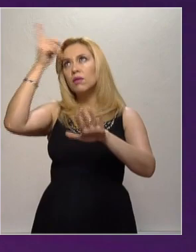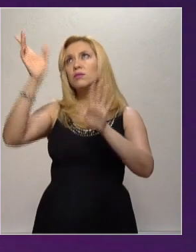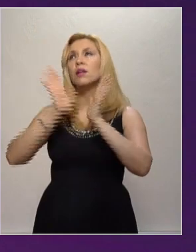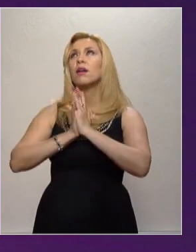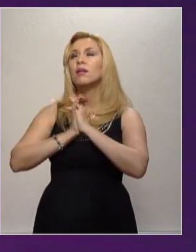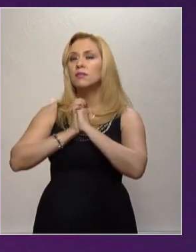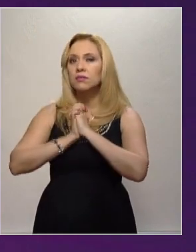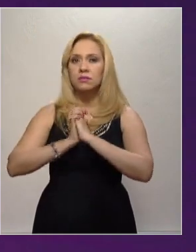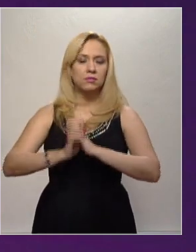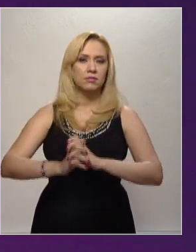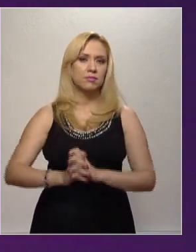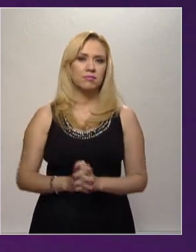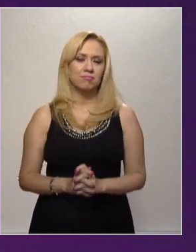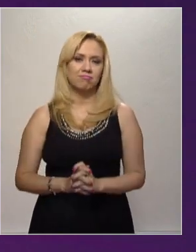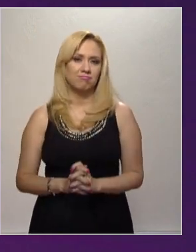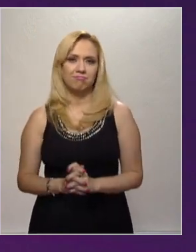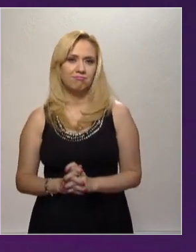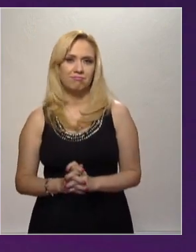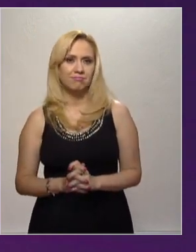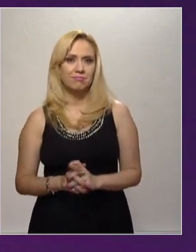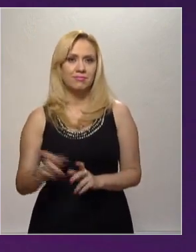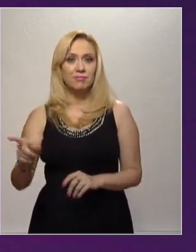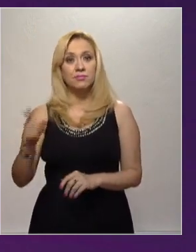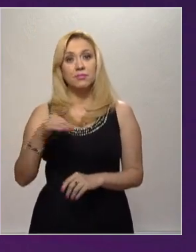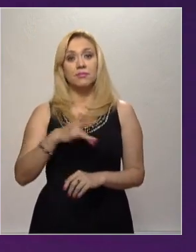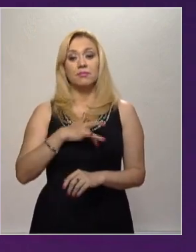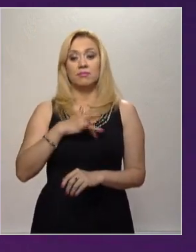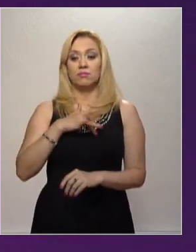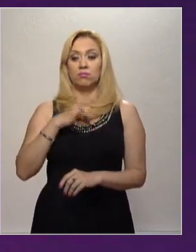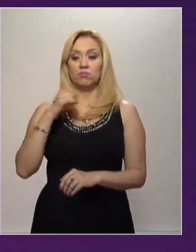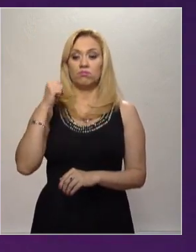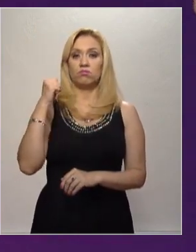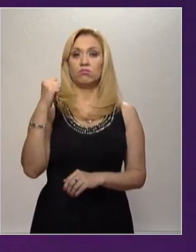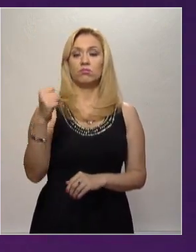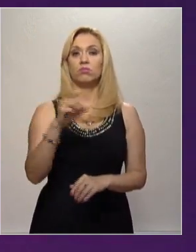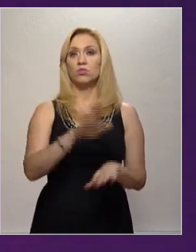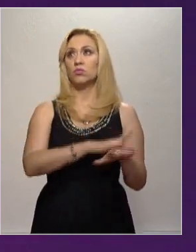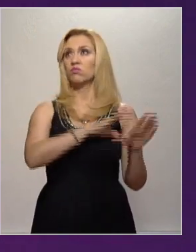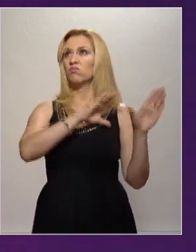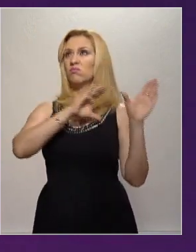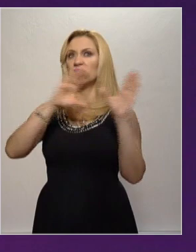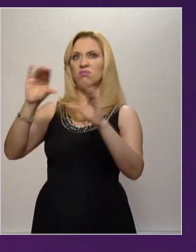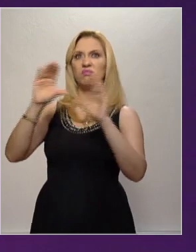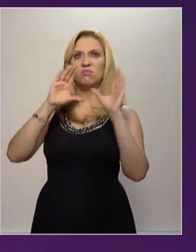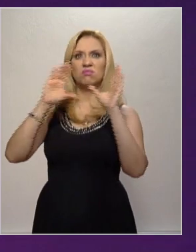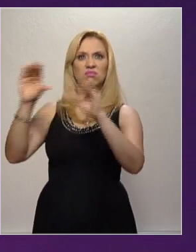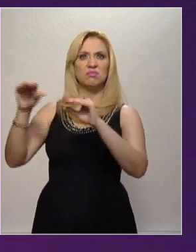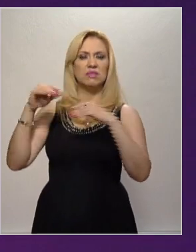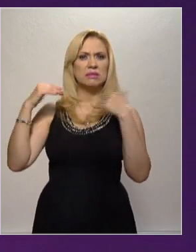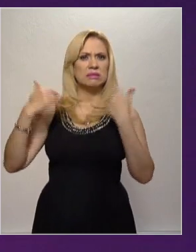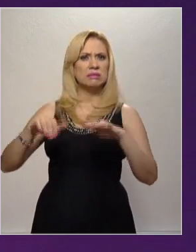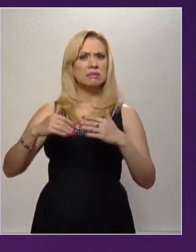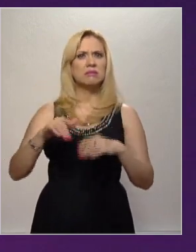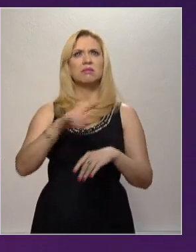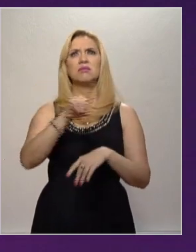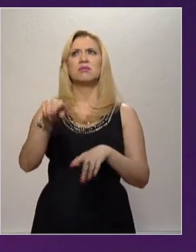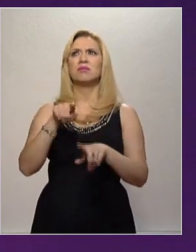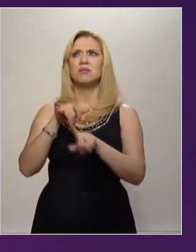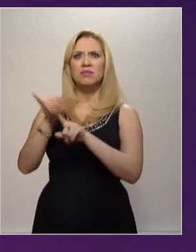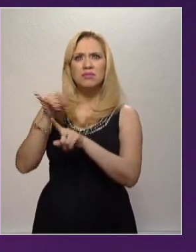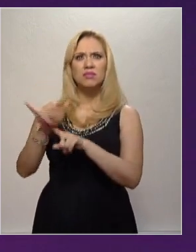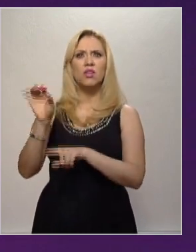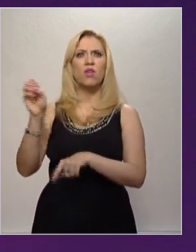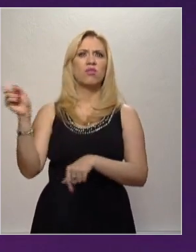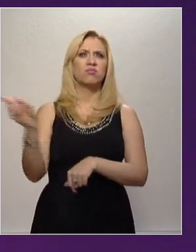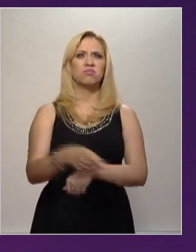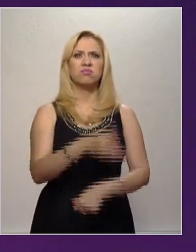humanos. Y para que se crean eso, pasan por una educación súper violenta donde pasan novatadas, pasan guardias de